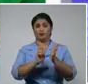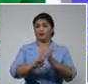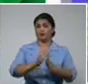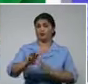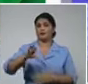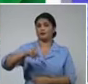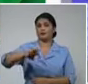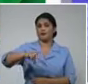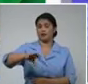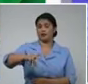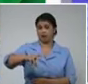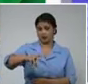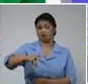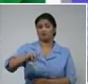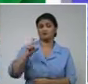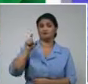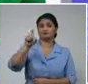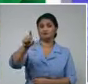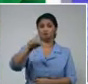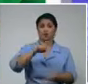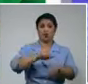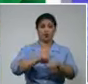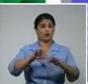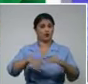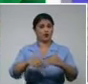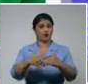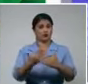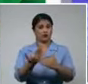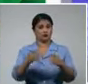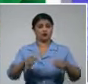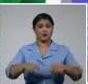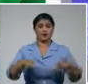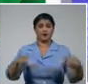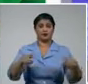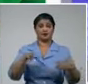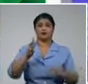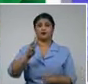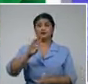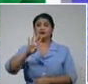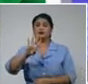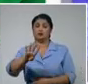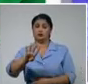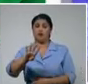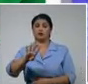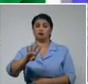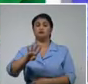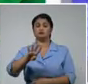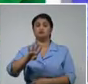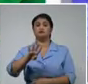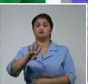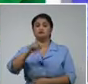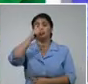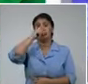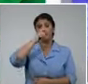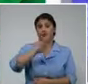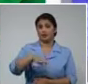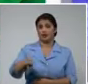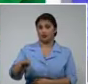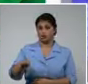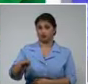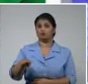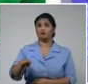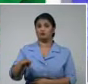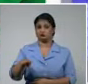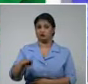que ha tenido un incremento de 34 pacientes en edades pediátricas en las últimas